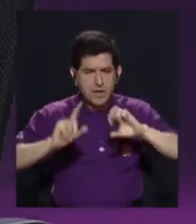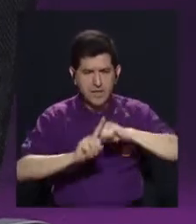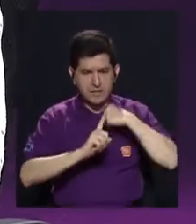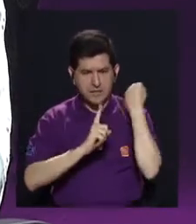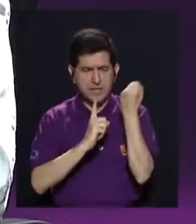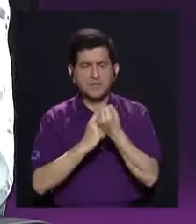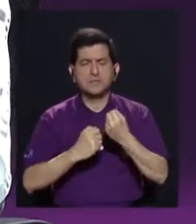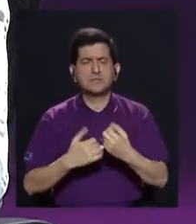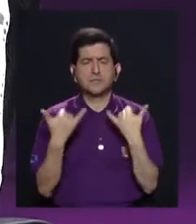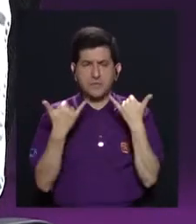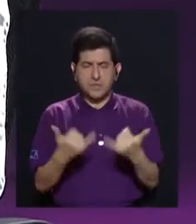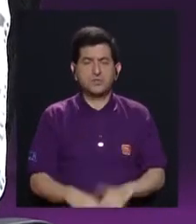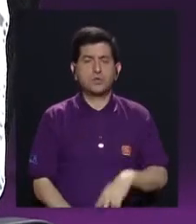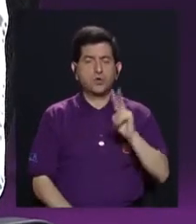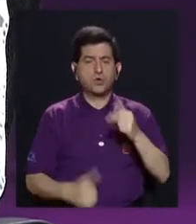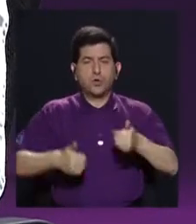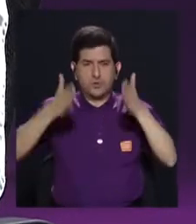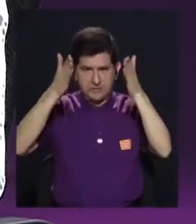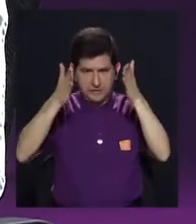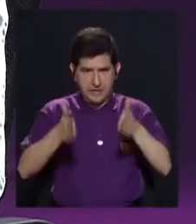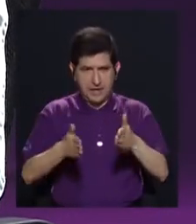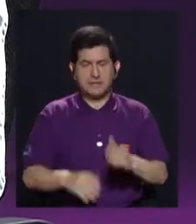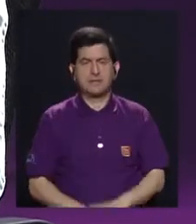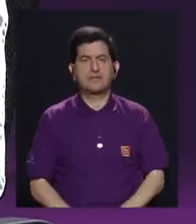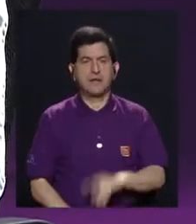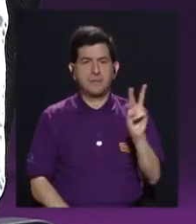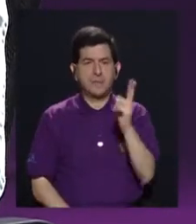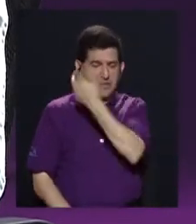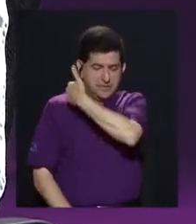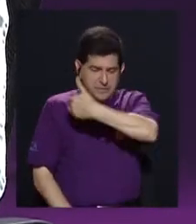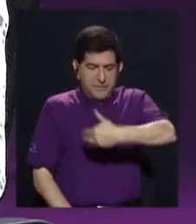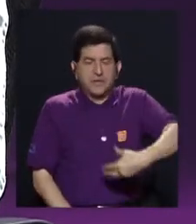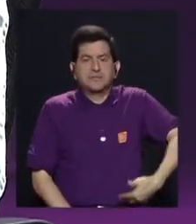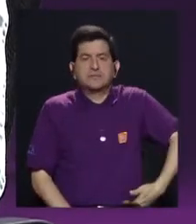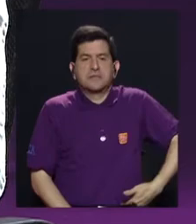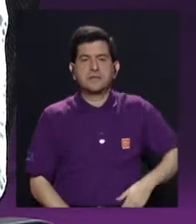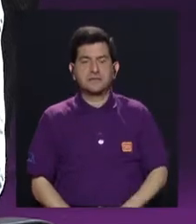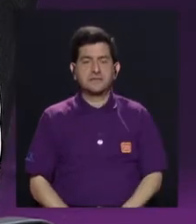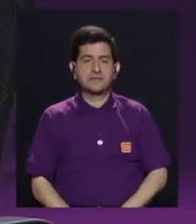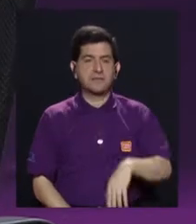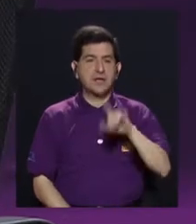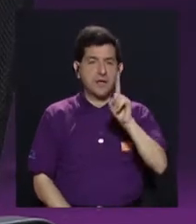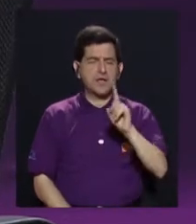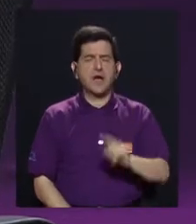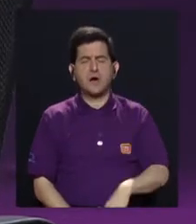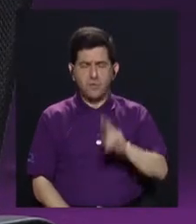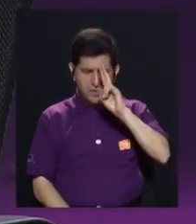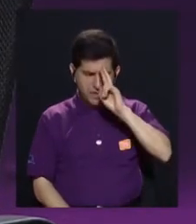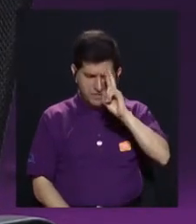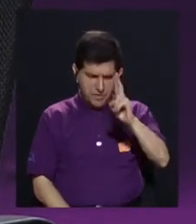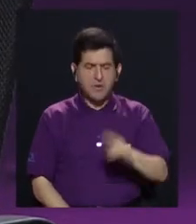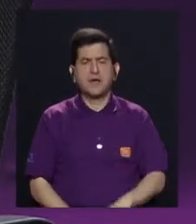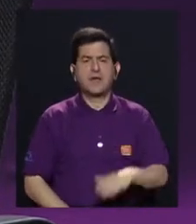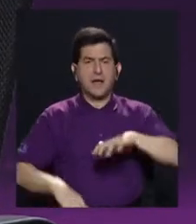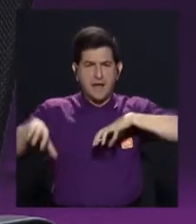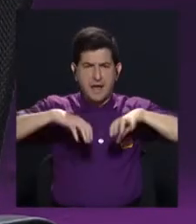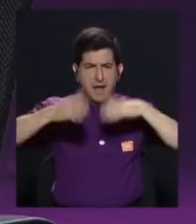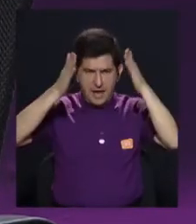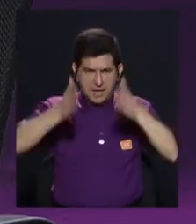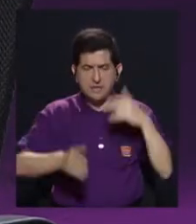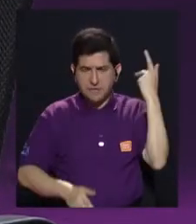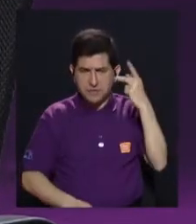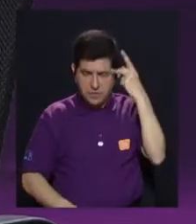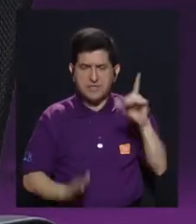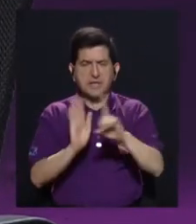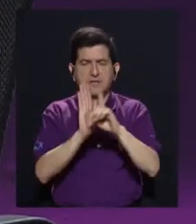invitamos a las dos candidatas a la vicepresidencia y a una reconocida activista política de los derechos de